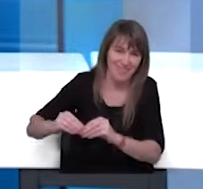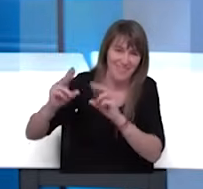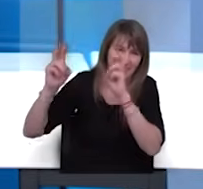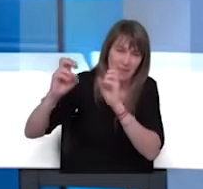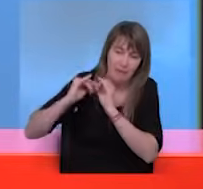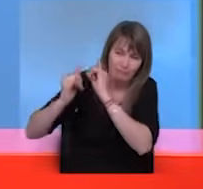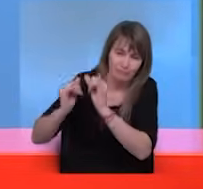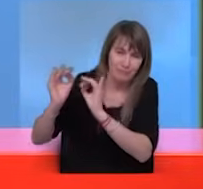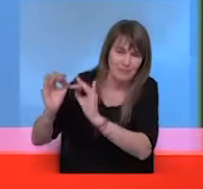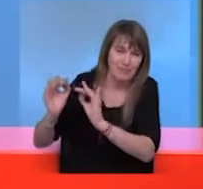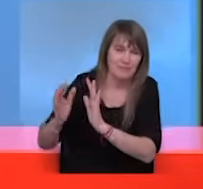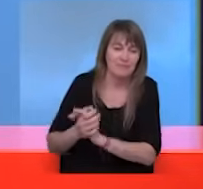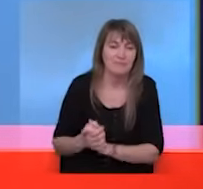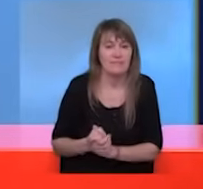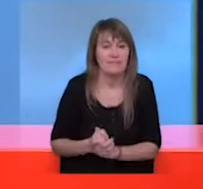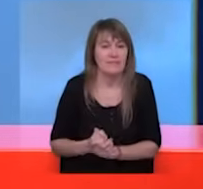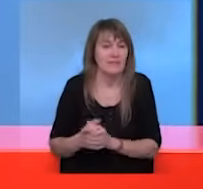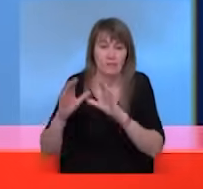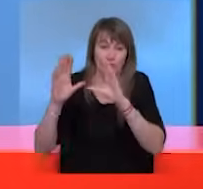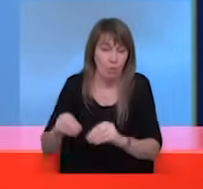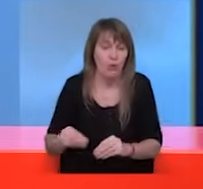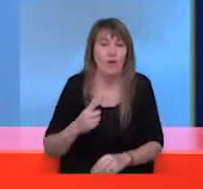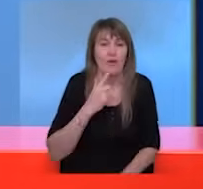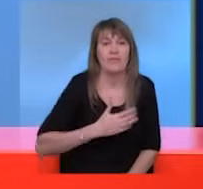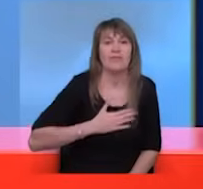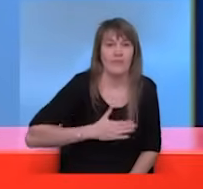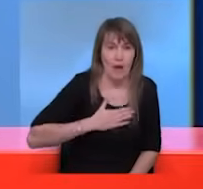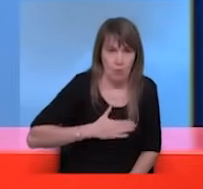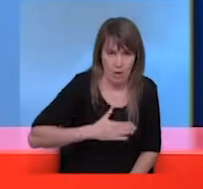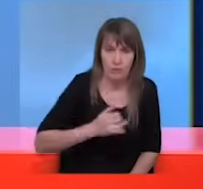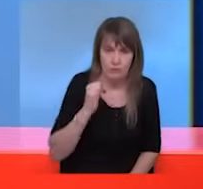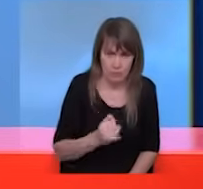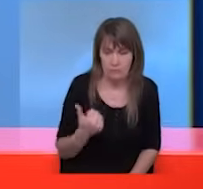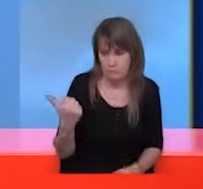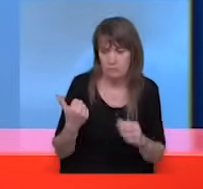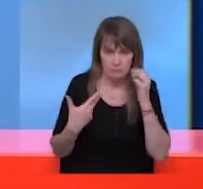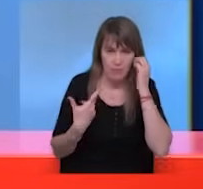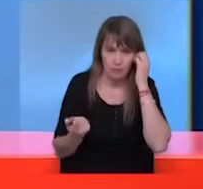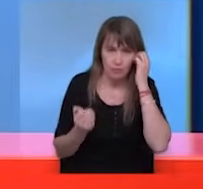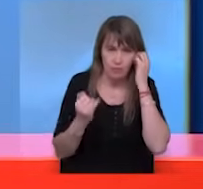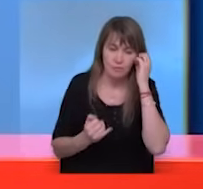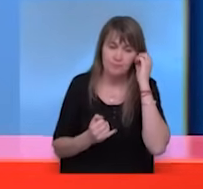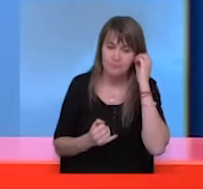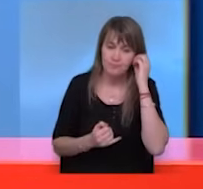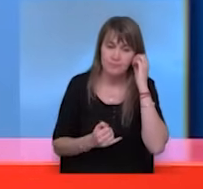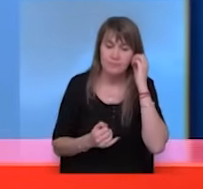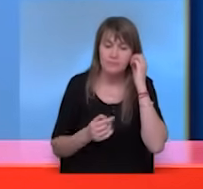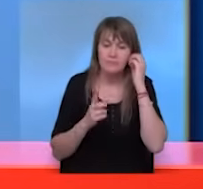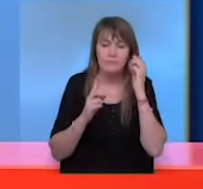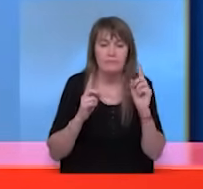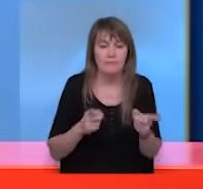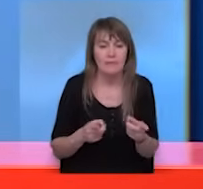y dijo todo con lo que yo estoy de acuerdo además pero sí este Quiero quiero